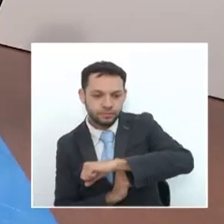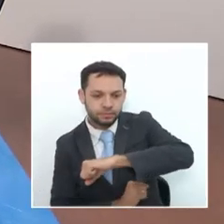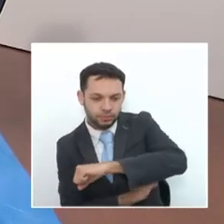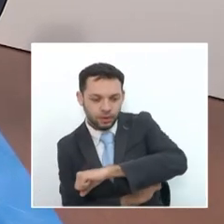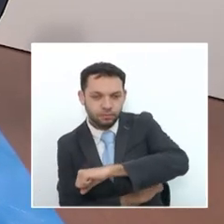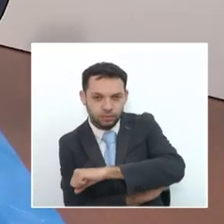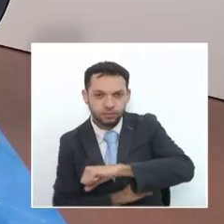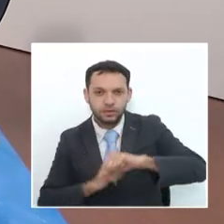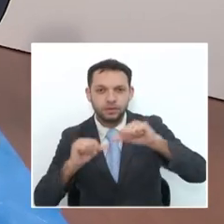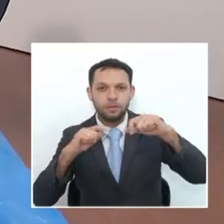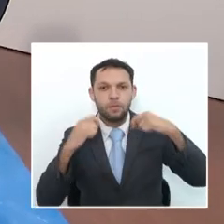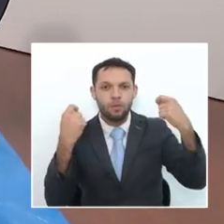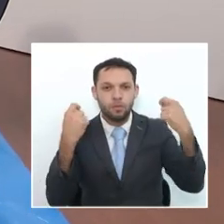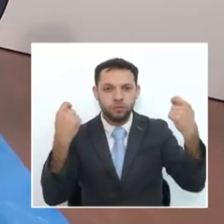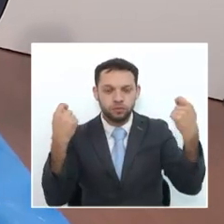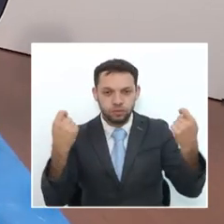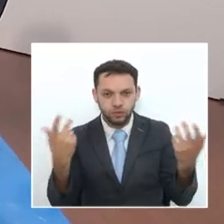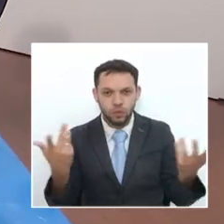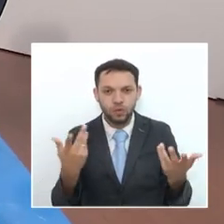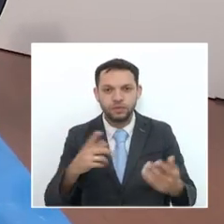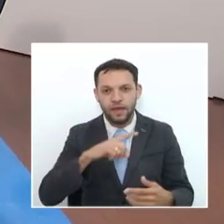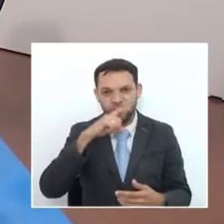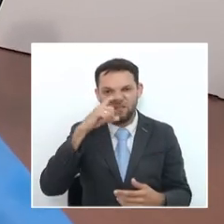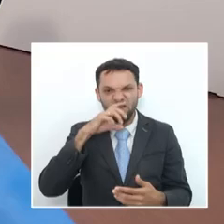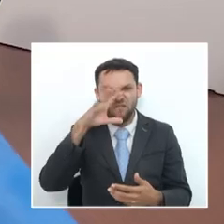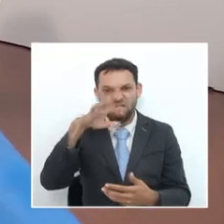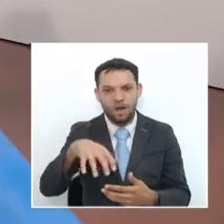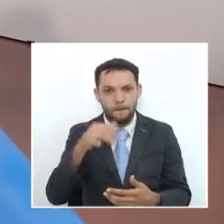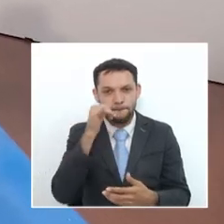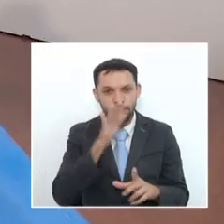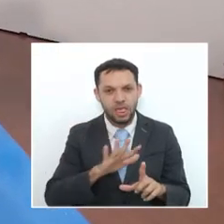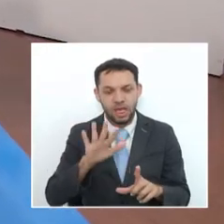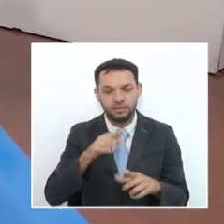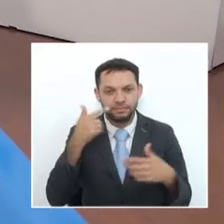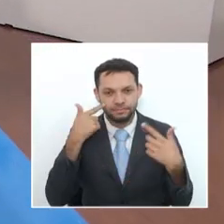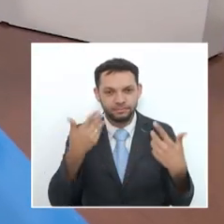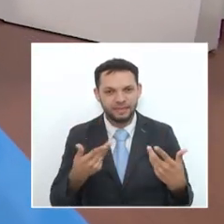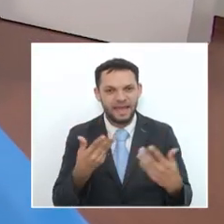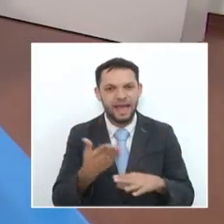en el Centro Comercial Fundadores de Manizales. Veamos esta nota.